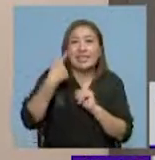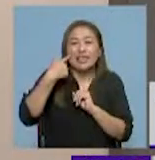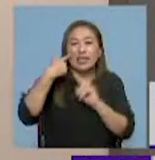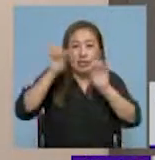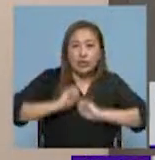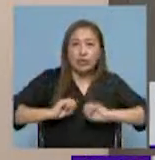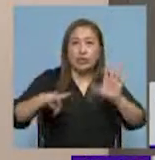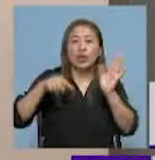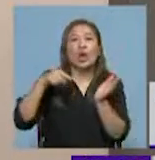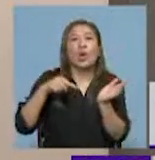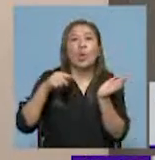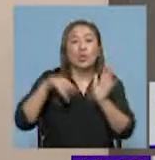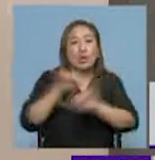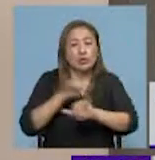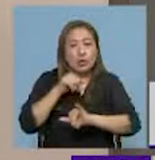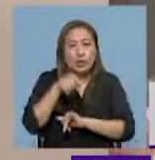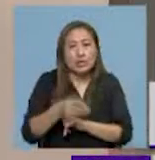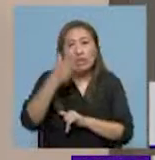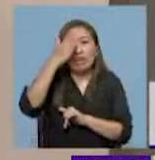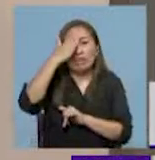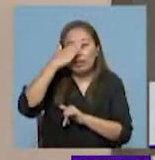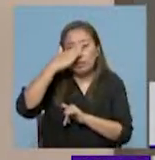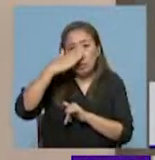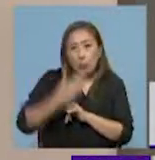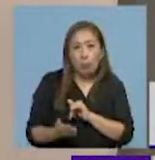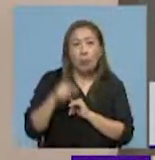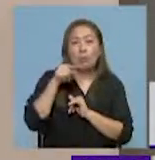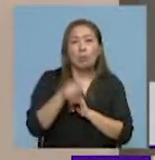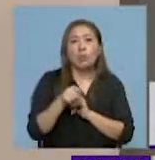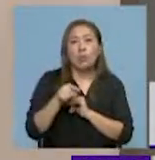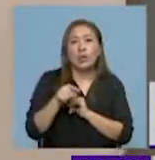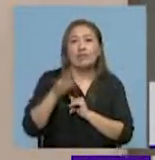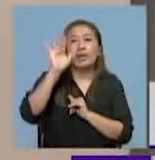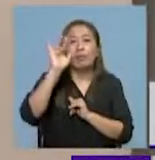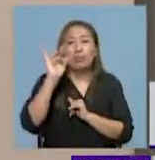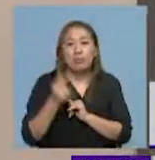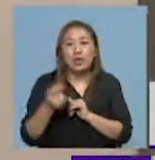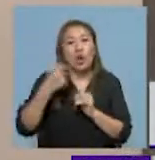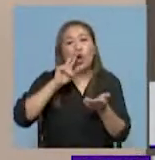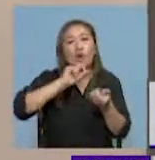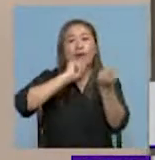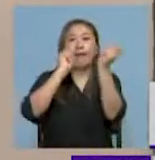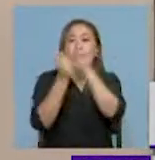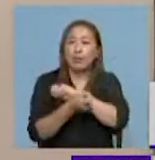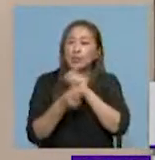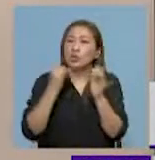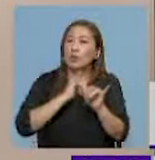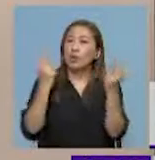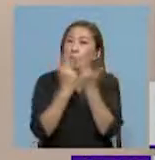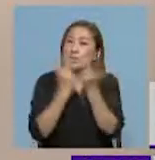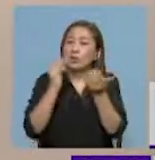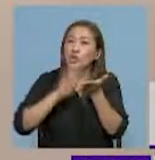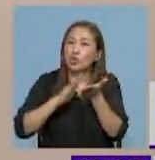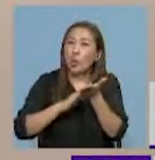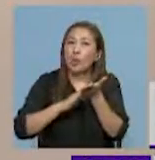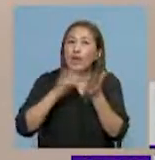una definición y después al fin es desde el miércoles se daba otra información estamos hablando de la